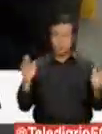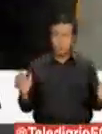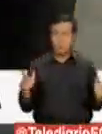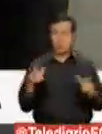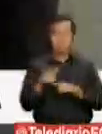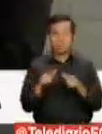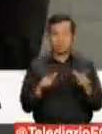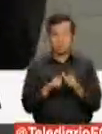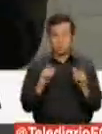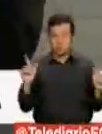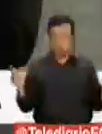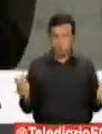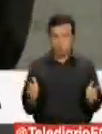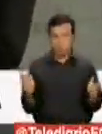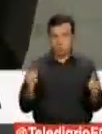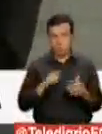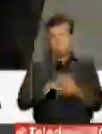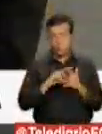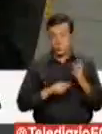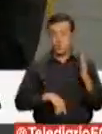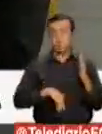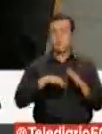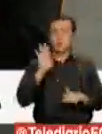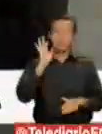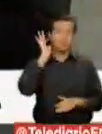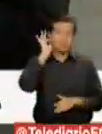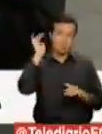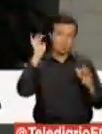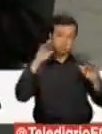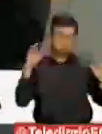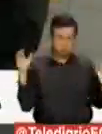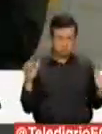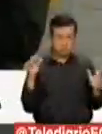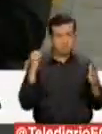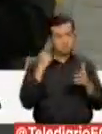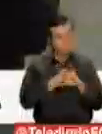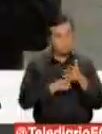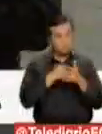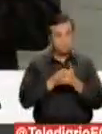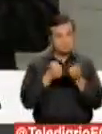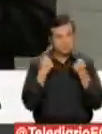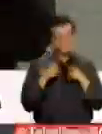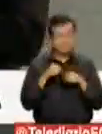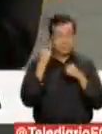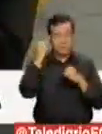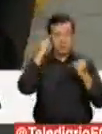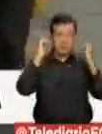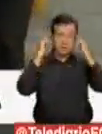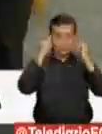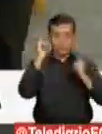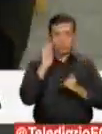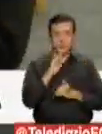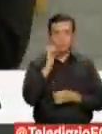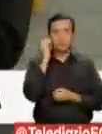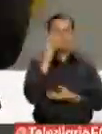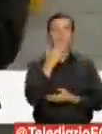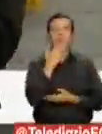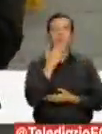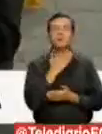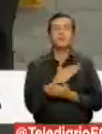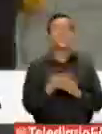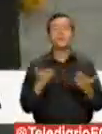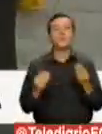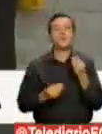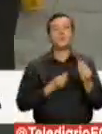y que ha conjugado a varias, principalmente mujeres, que están saliendo adelante a través de estas ideas, pues nos cuenta un poco al respecto de